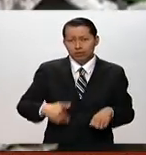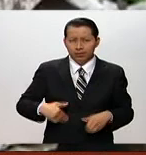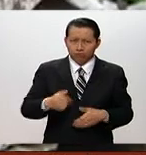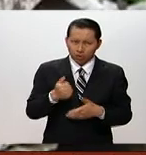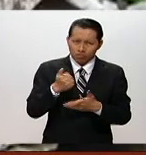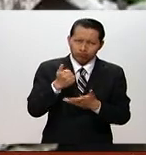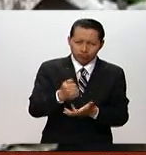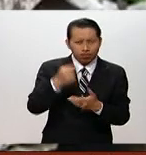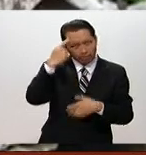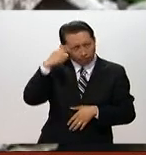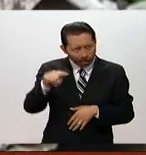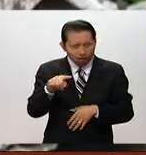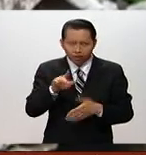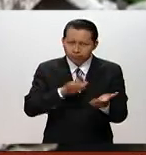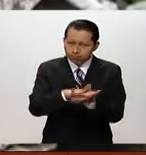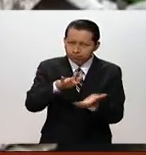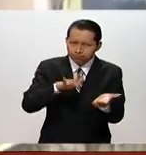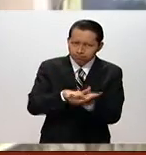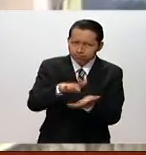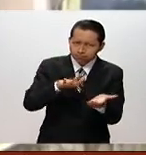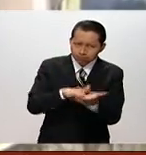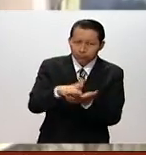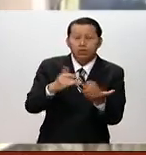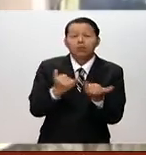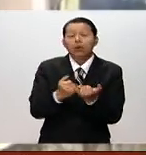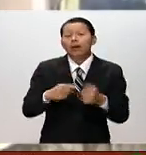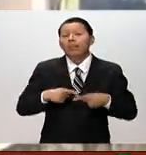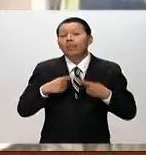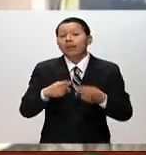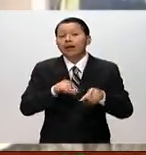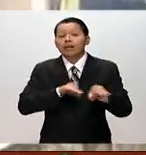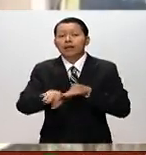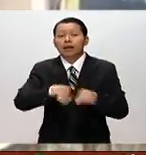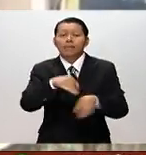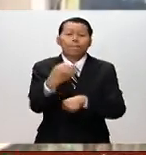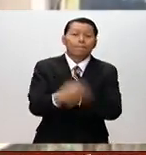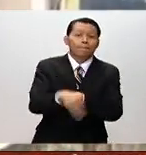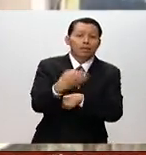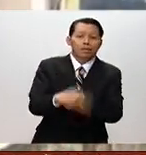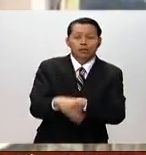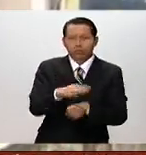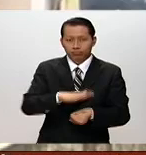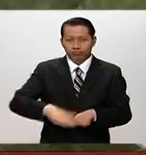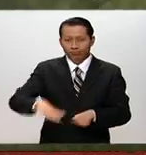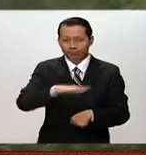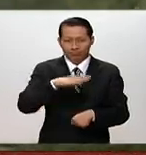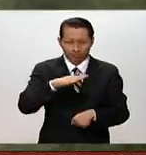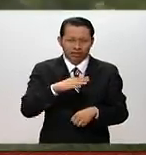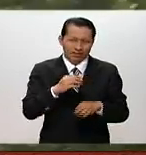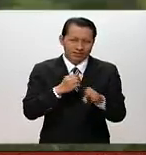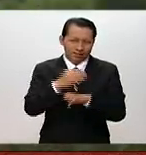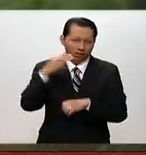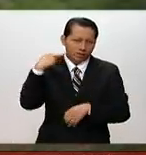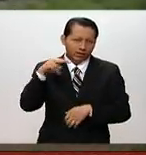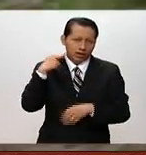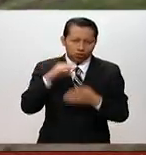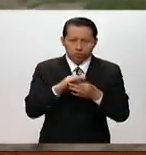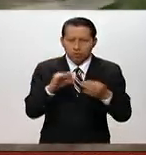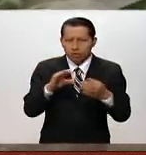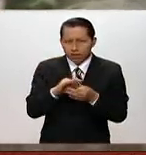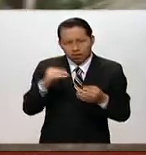o la generación de empleos temporales que estarían generándose aquí en el territorio estatal para que se dé